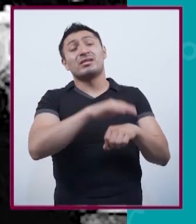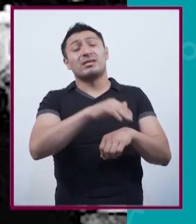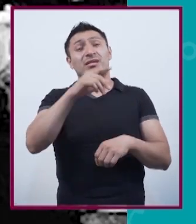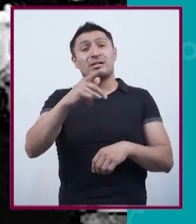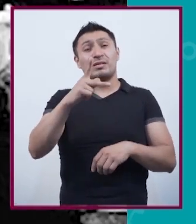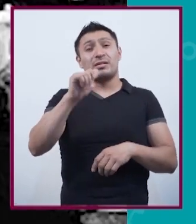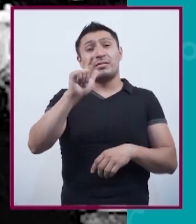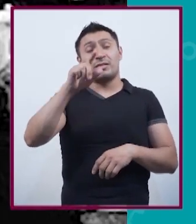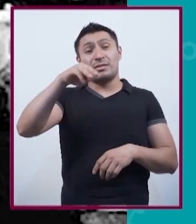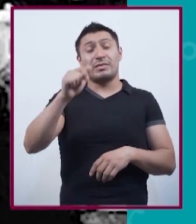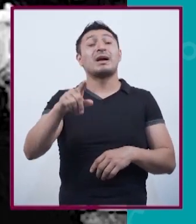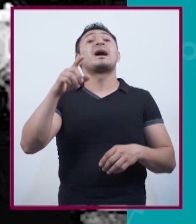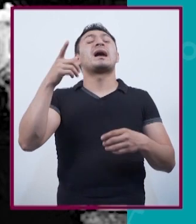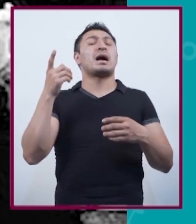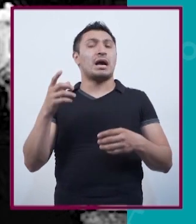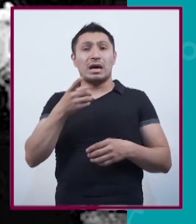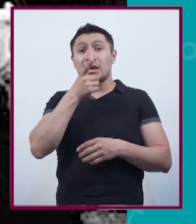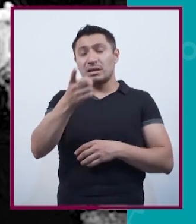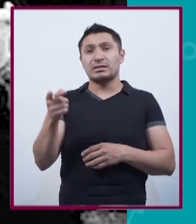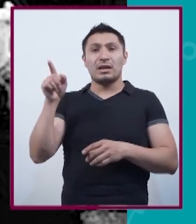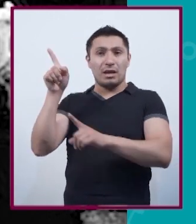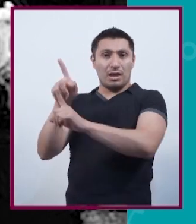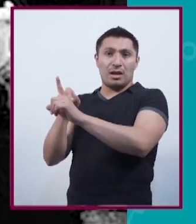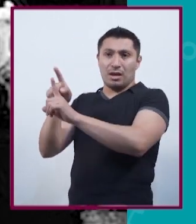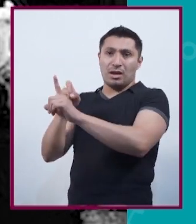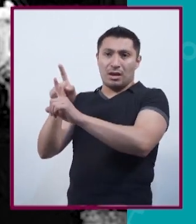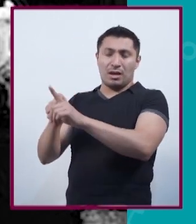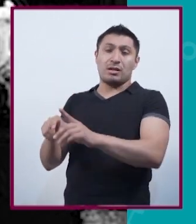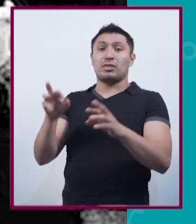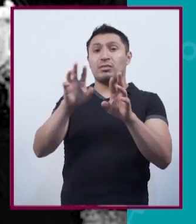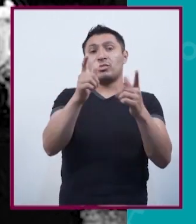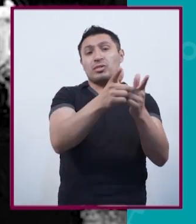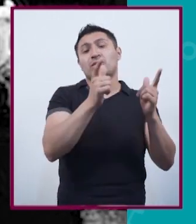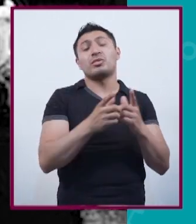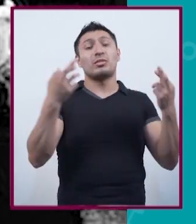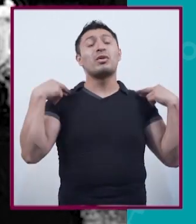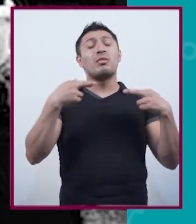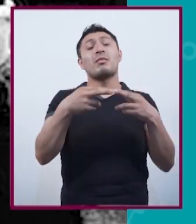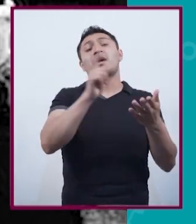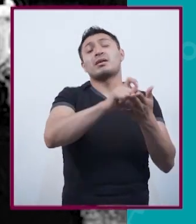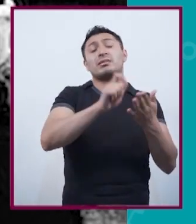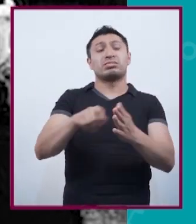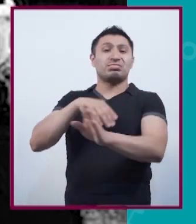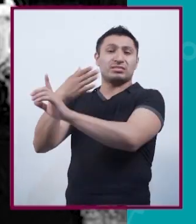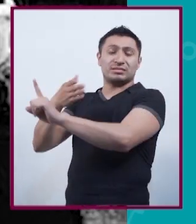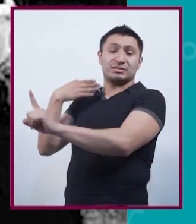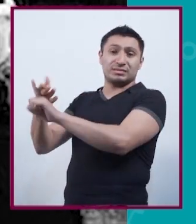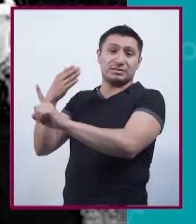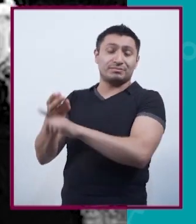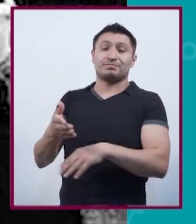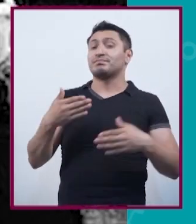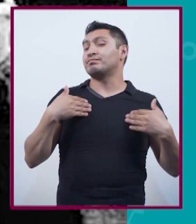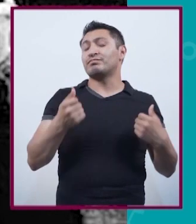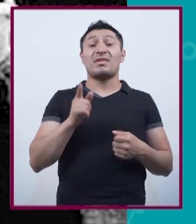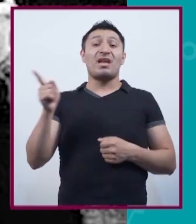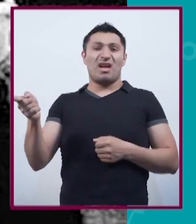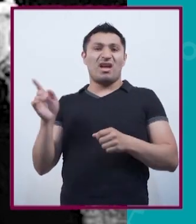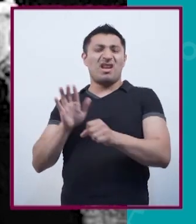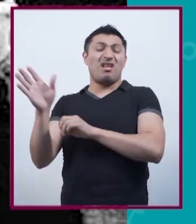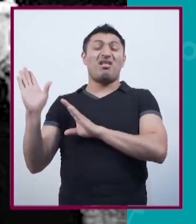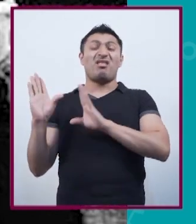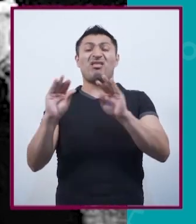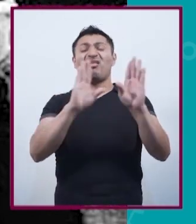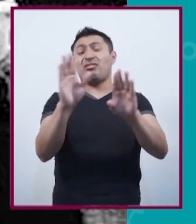sumamente herida en 1924. El motivo, de acuerdo con su amiga Palma Guillén, fue que comenzó a ser atacada